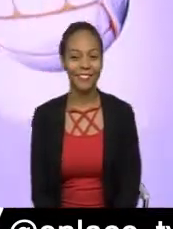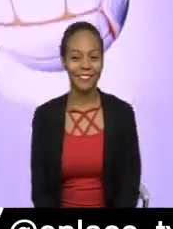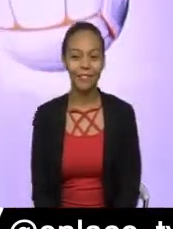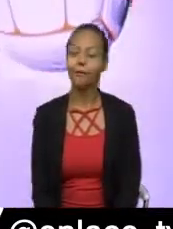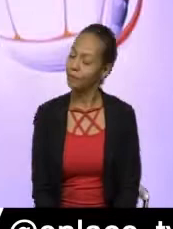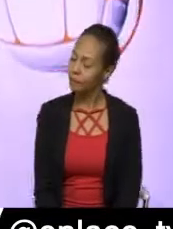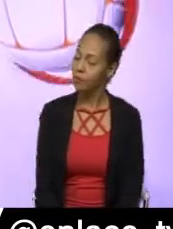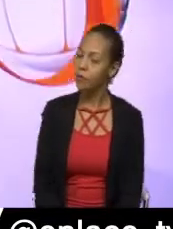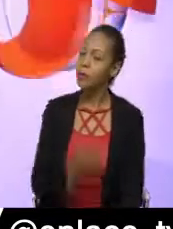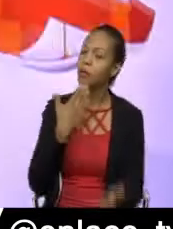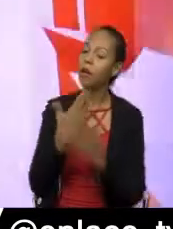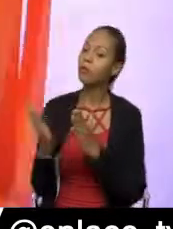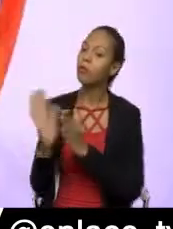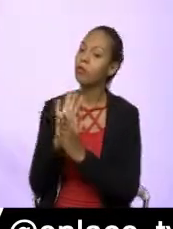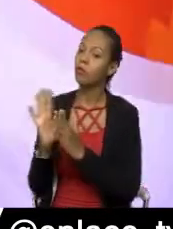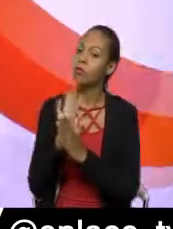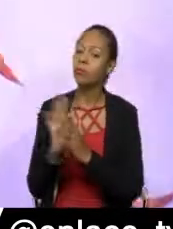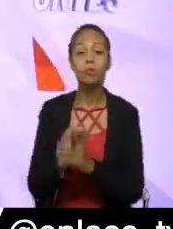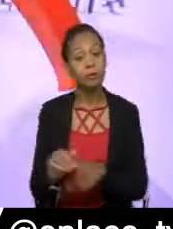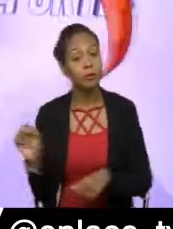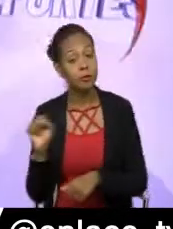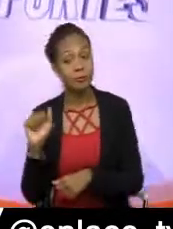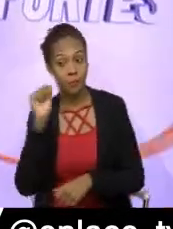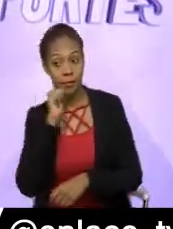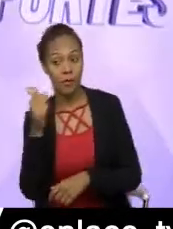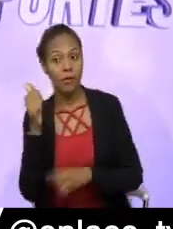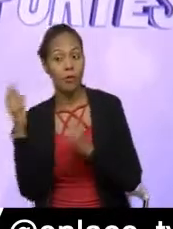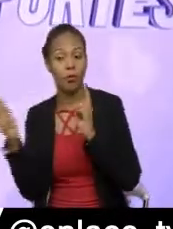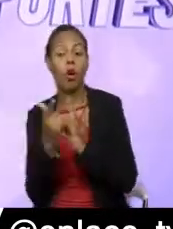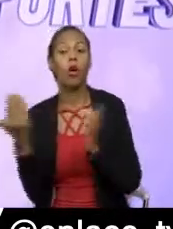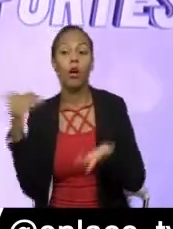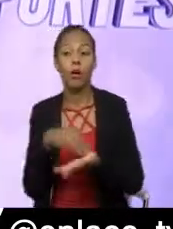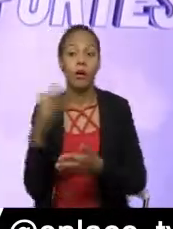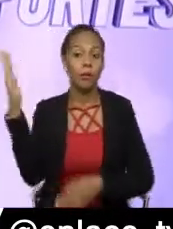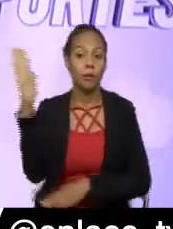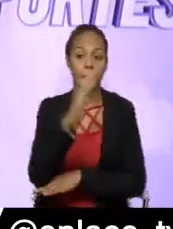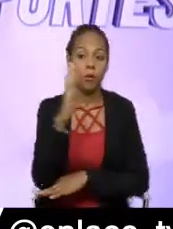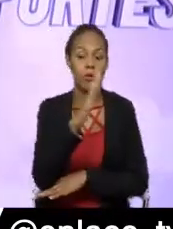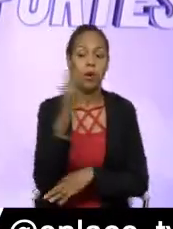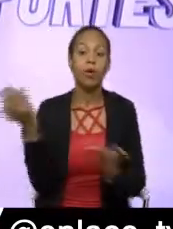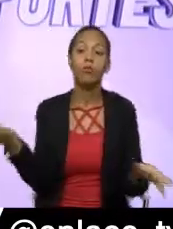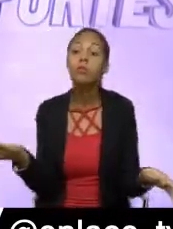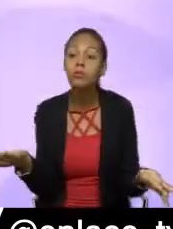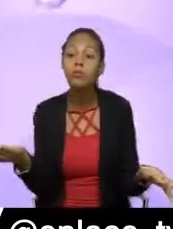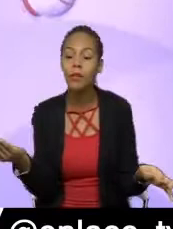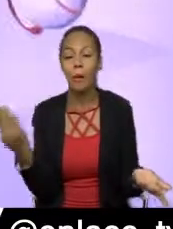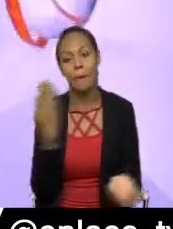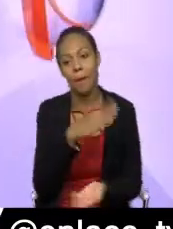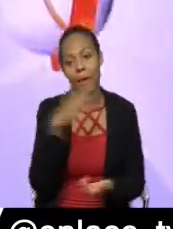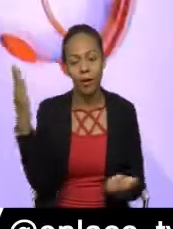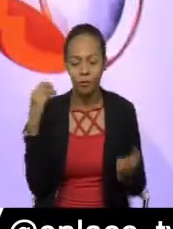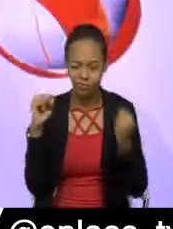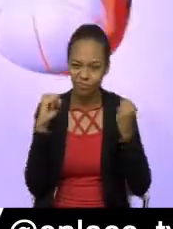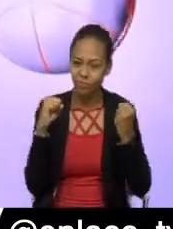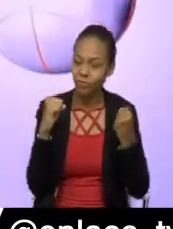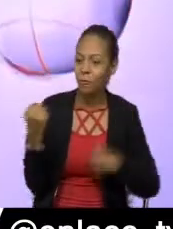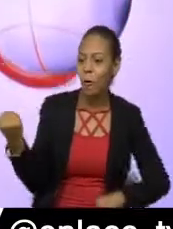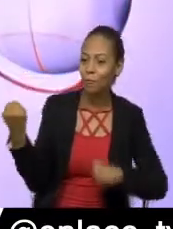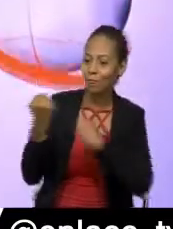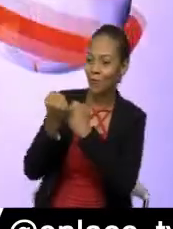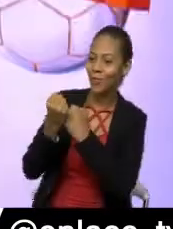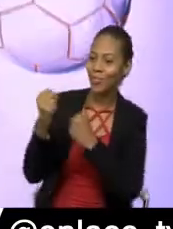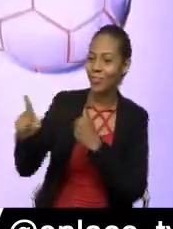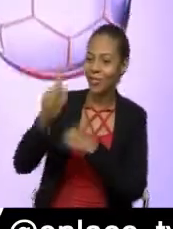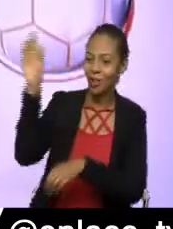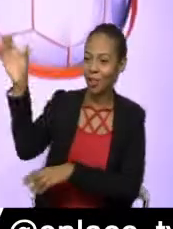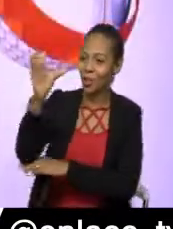Gracias, Ariel, por esa información. Así es, mañana nos vemos de nuevo a mediodía desde la ciudad de Barranquilla. Le estaremos haciendo mucha fuerza, por supuesto, a nuestra